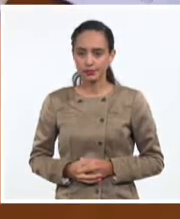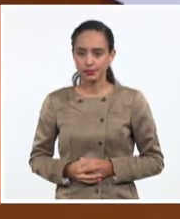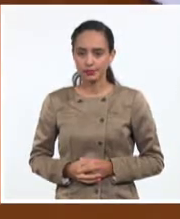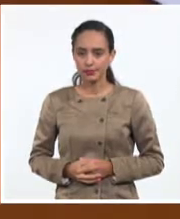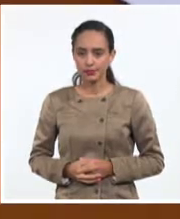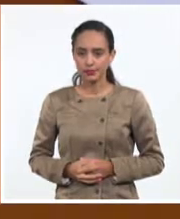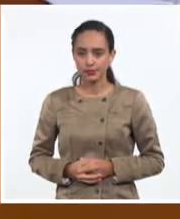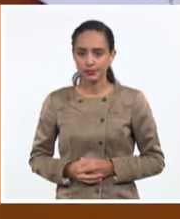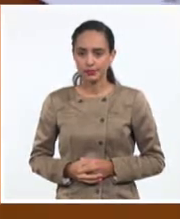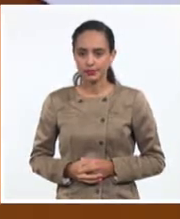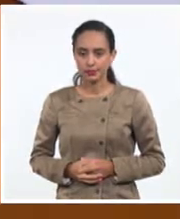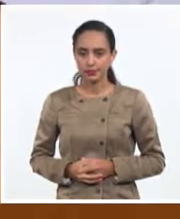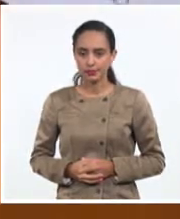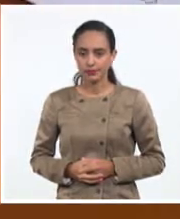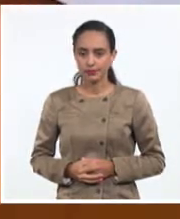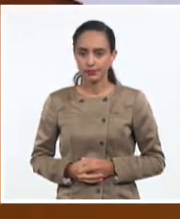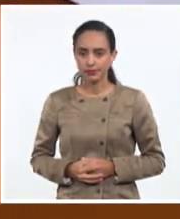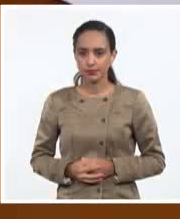de la